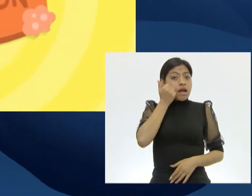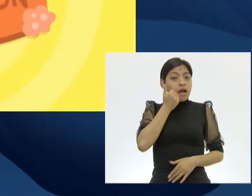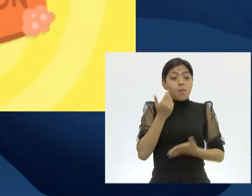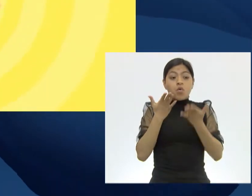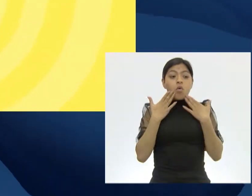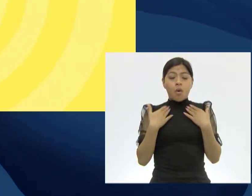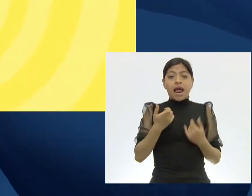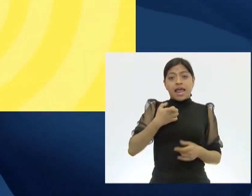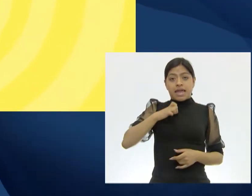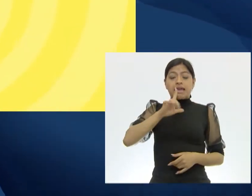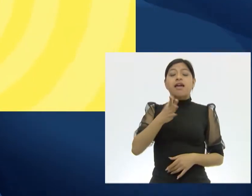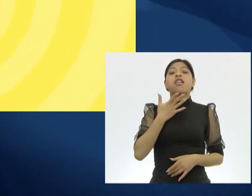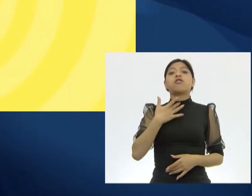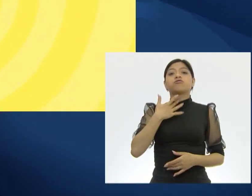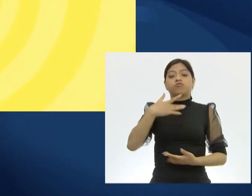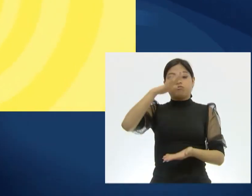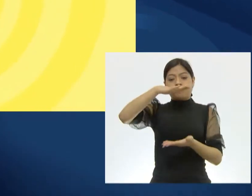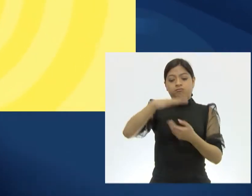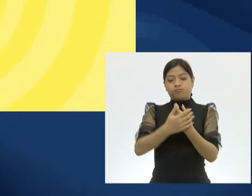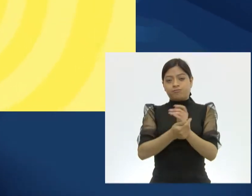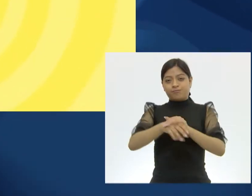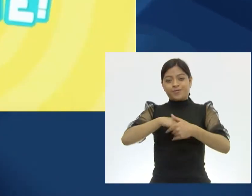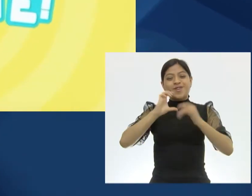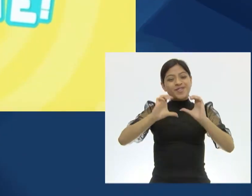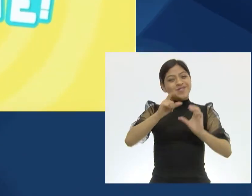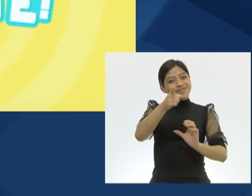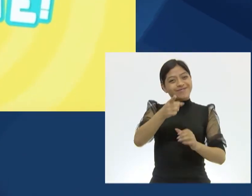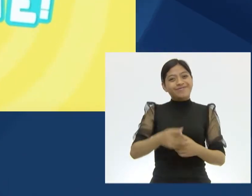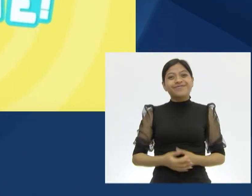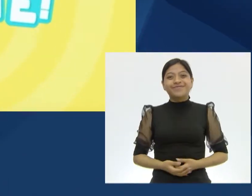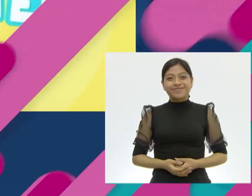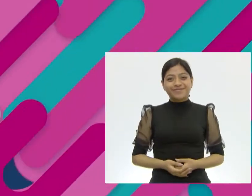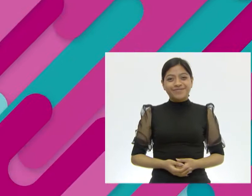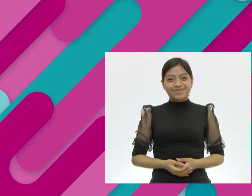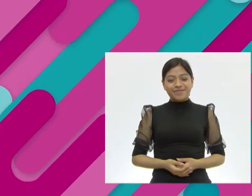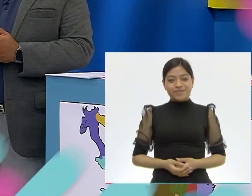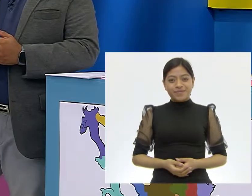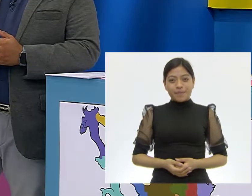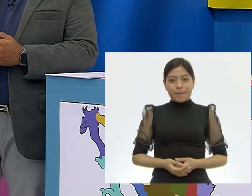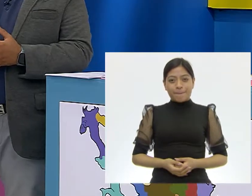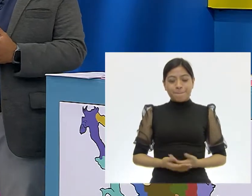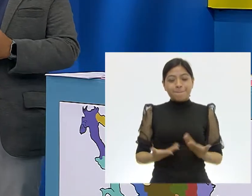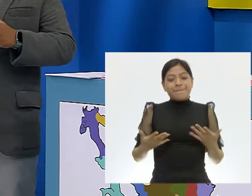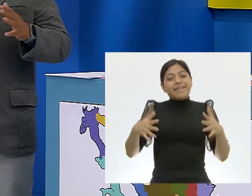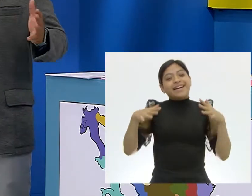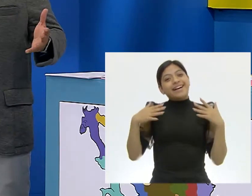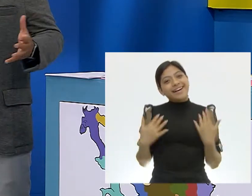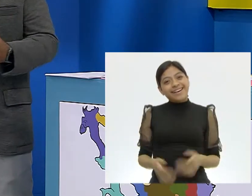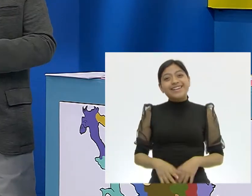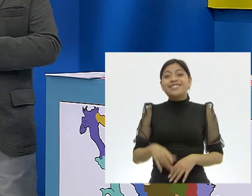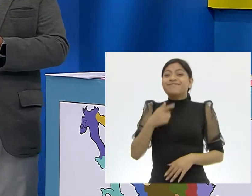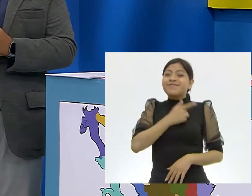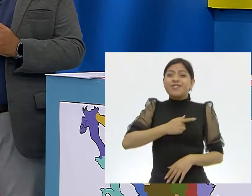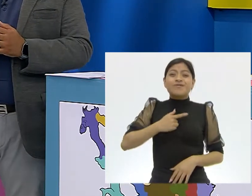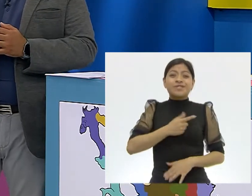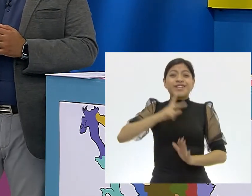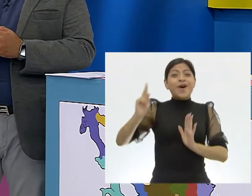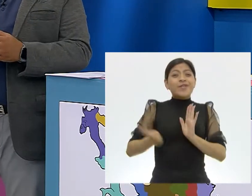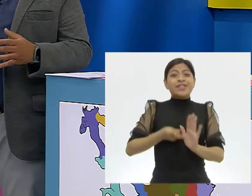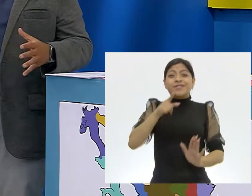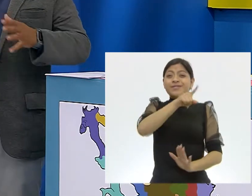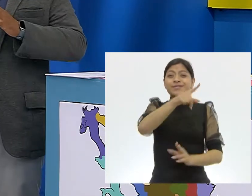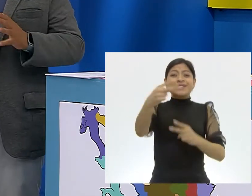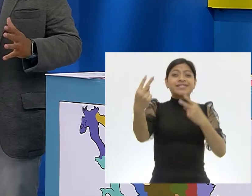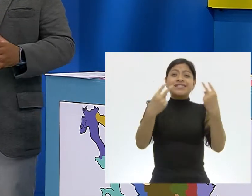usa desinfectantes a base de alcohol. ¡Cuídate! Ay, me encanta volver a estar con ustedes en este